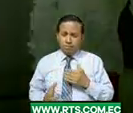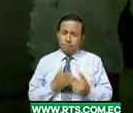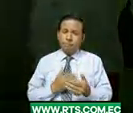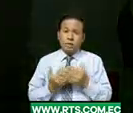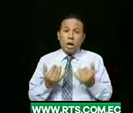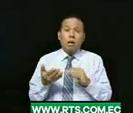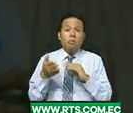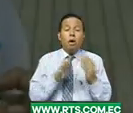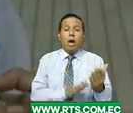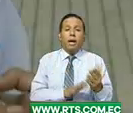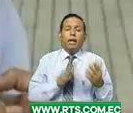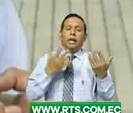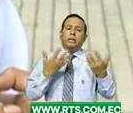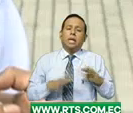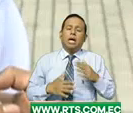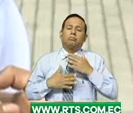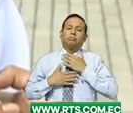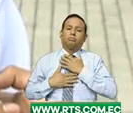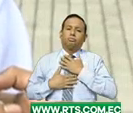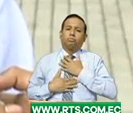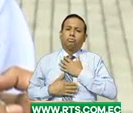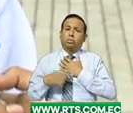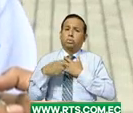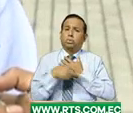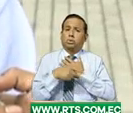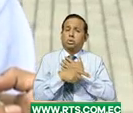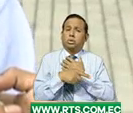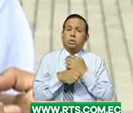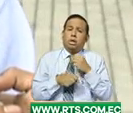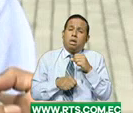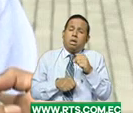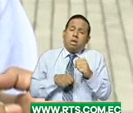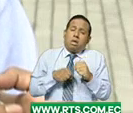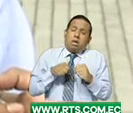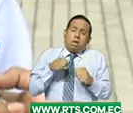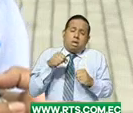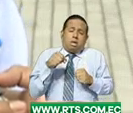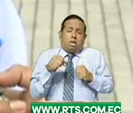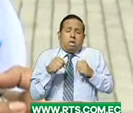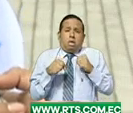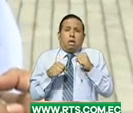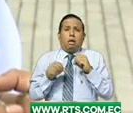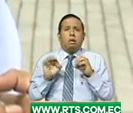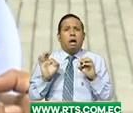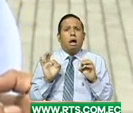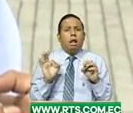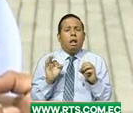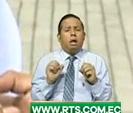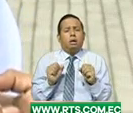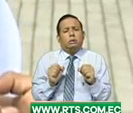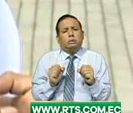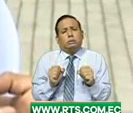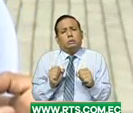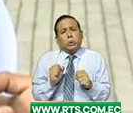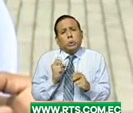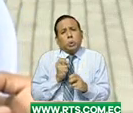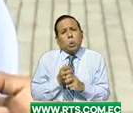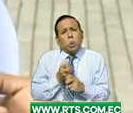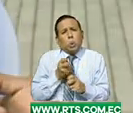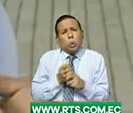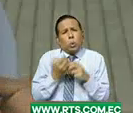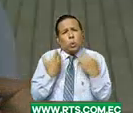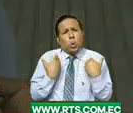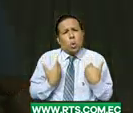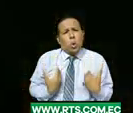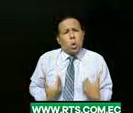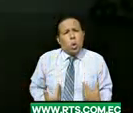sus músculos. Perdían sus movimientos, cosa que fue duro, que mi hija se vaya sin ya poder levantar